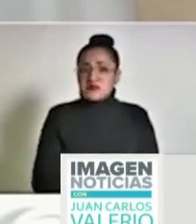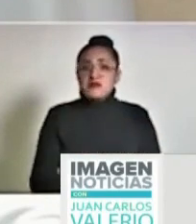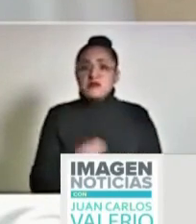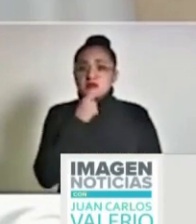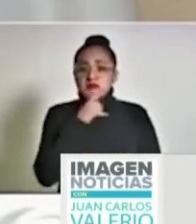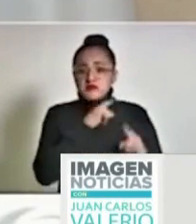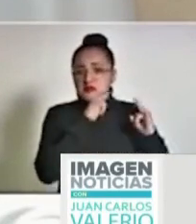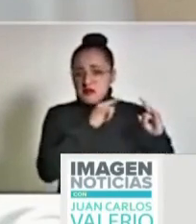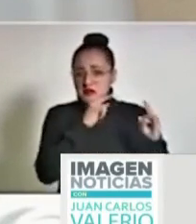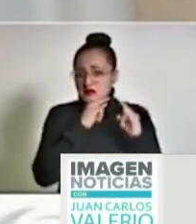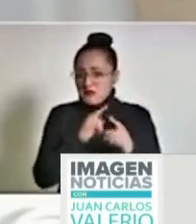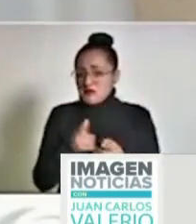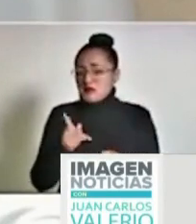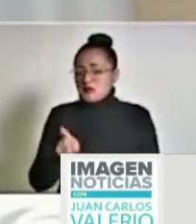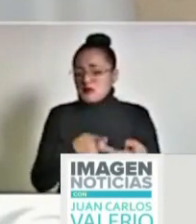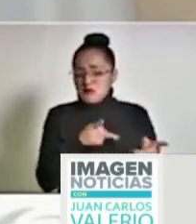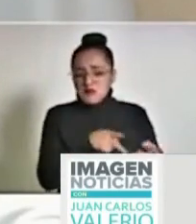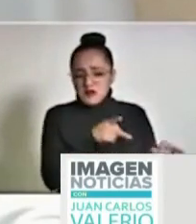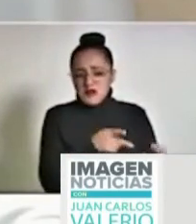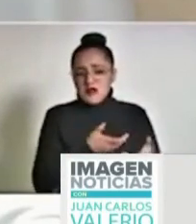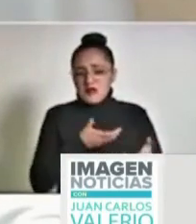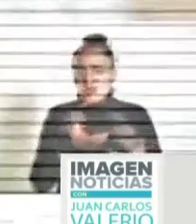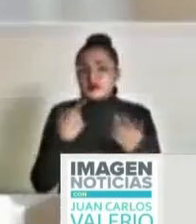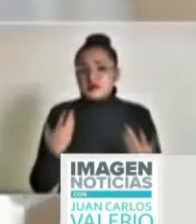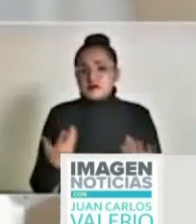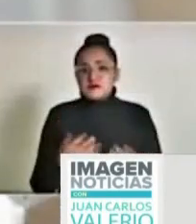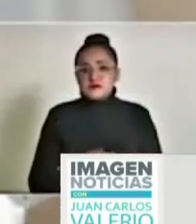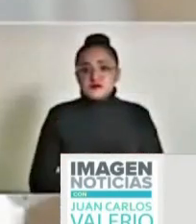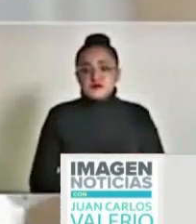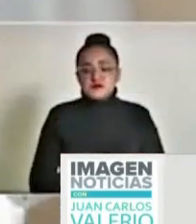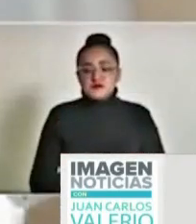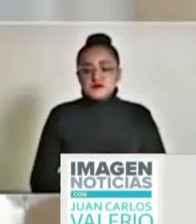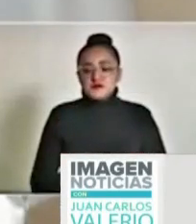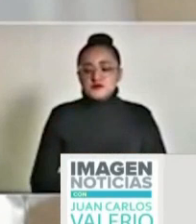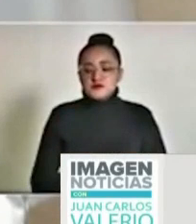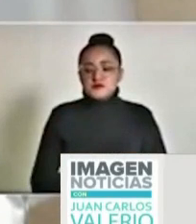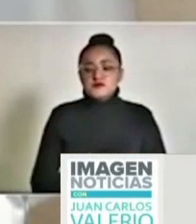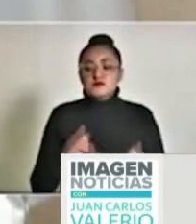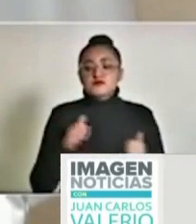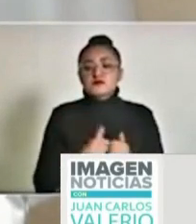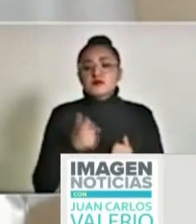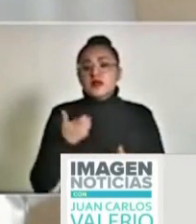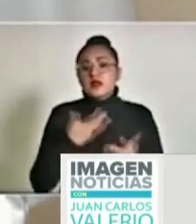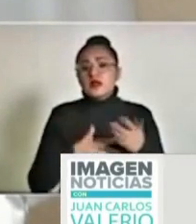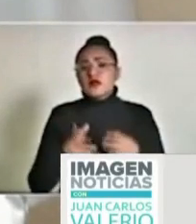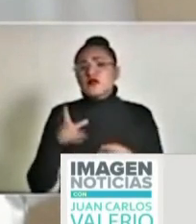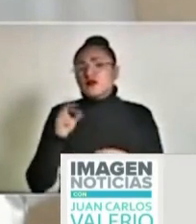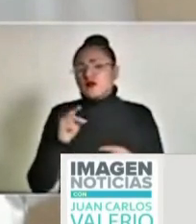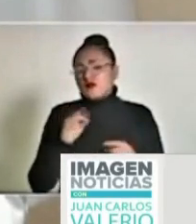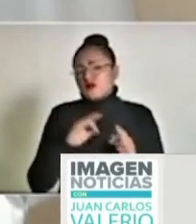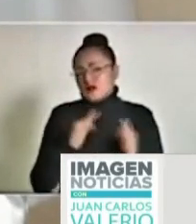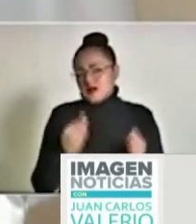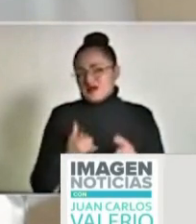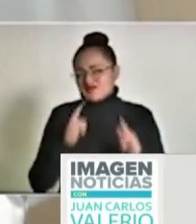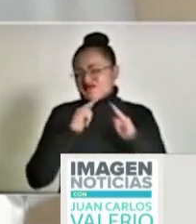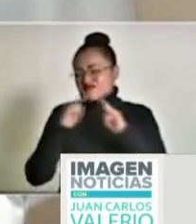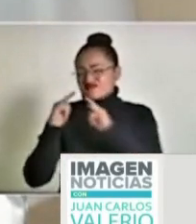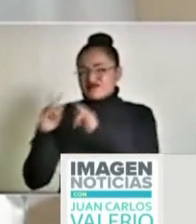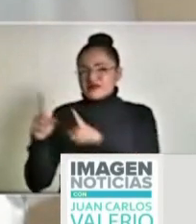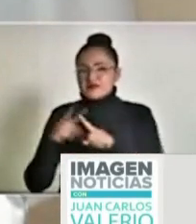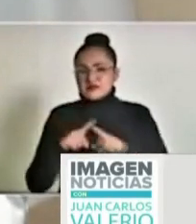son los tianguis son todos y ya luego con la economía informal es muy complicado